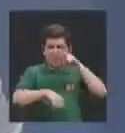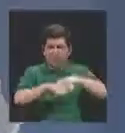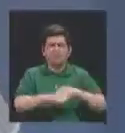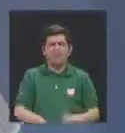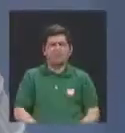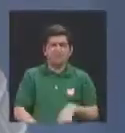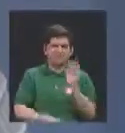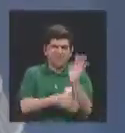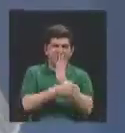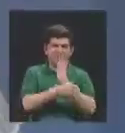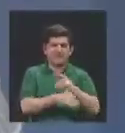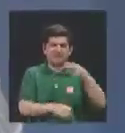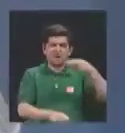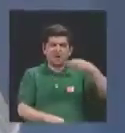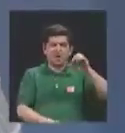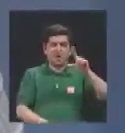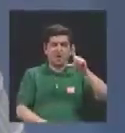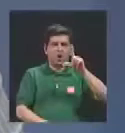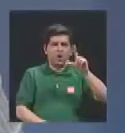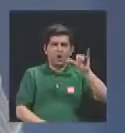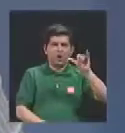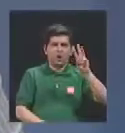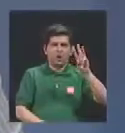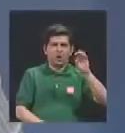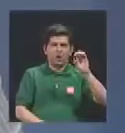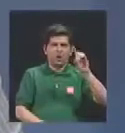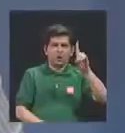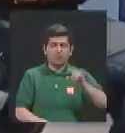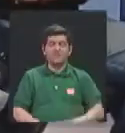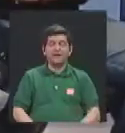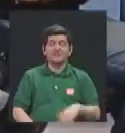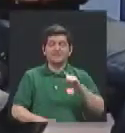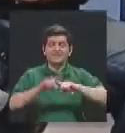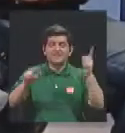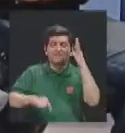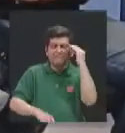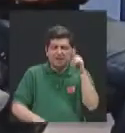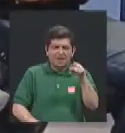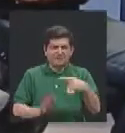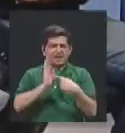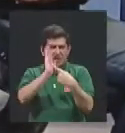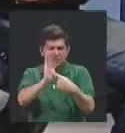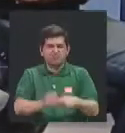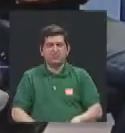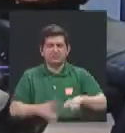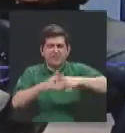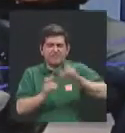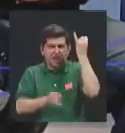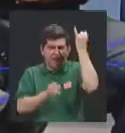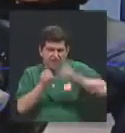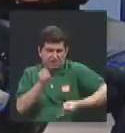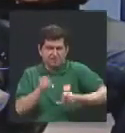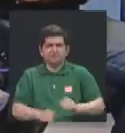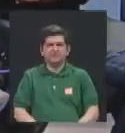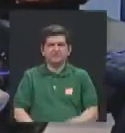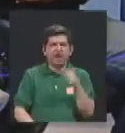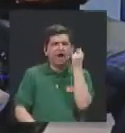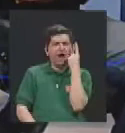como hemos visto normalmente en las películas de Hollywood, sino que es una experiencia diferente y la película lo muestra, de principio a